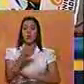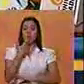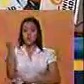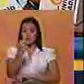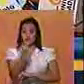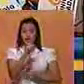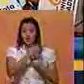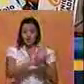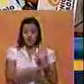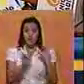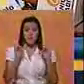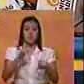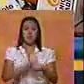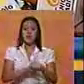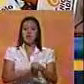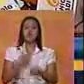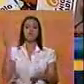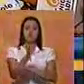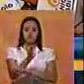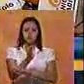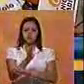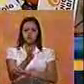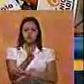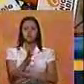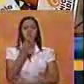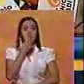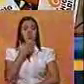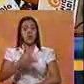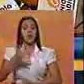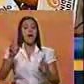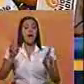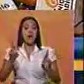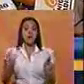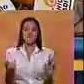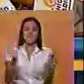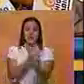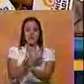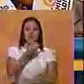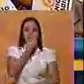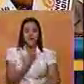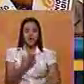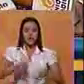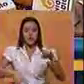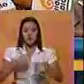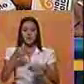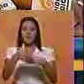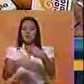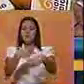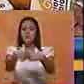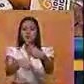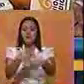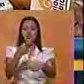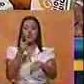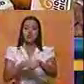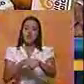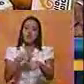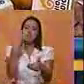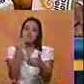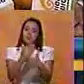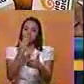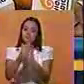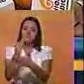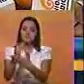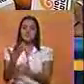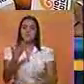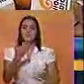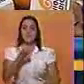mismo momento de la campaña, y esperamos que podemos mejorar, incluso hemos mejorado los procedimientos y acortado los lapsos para que